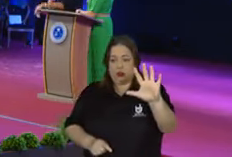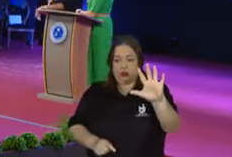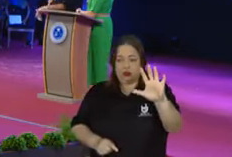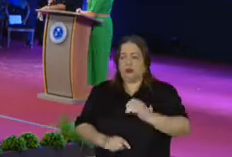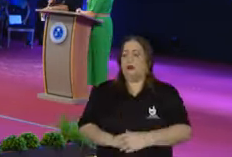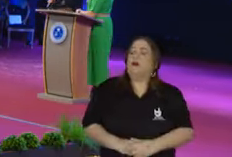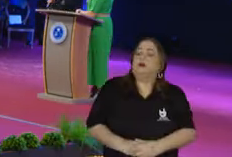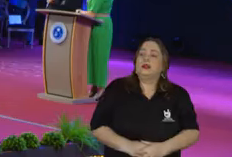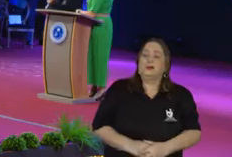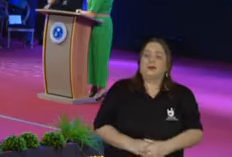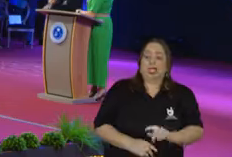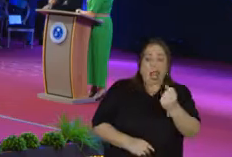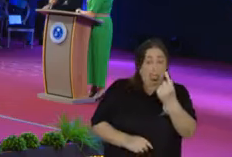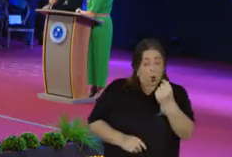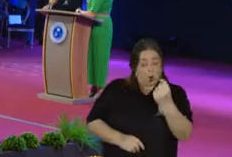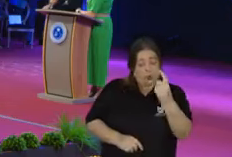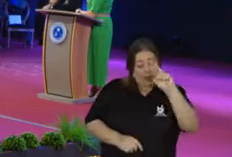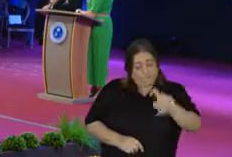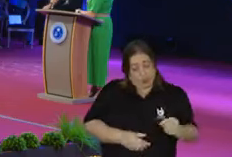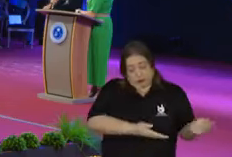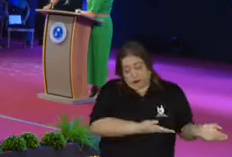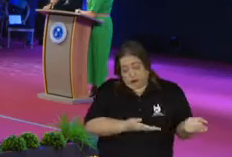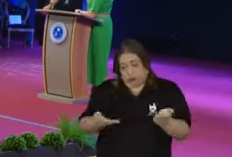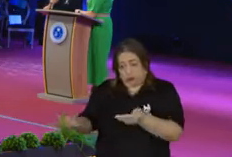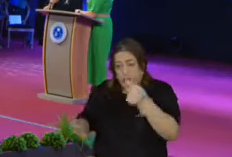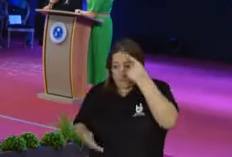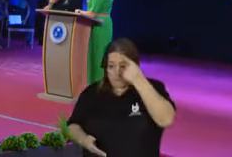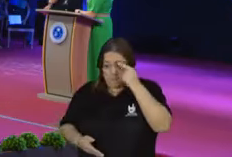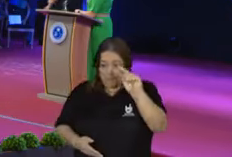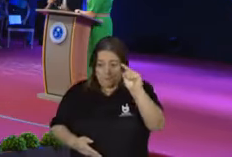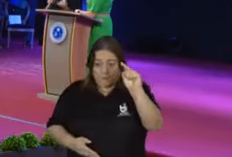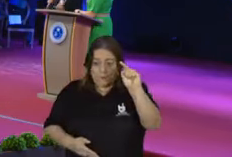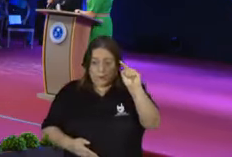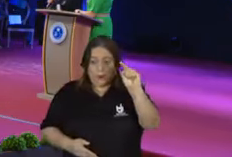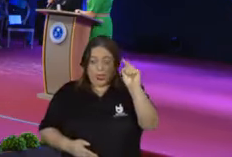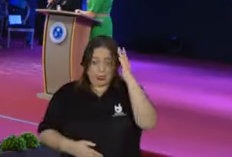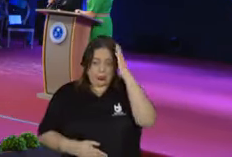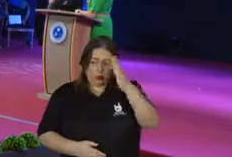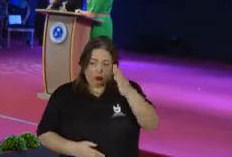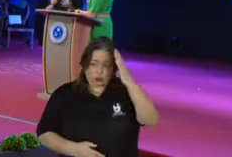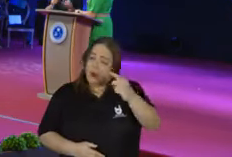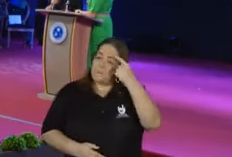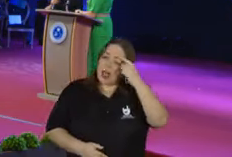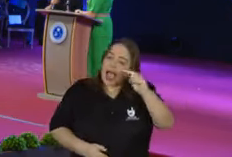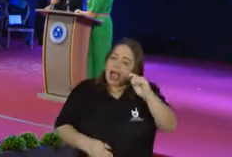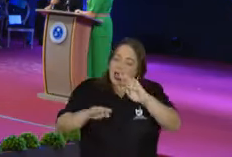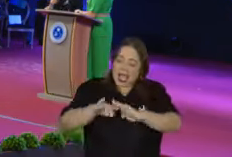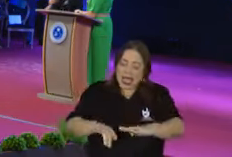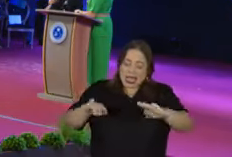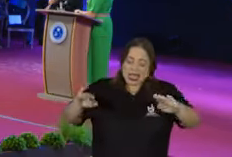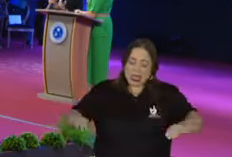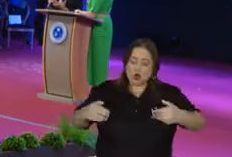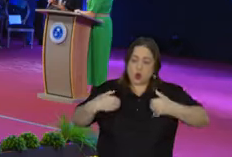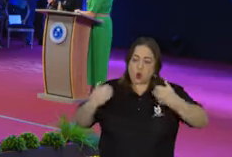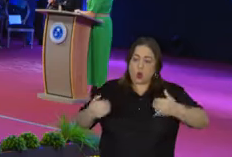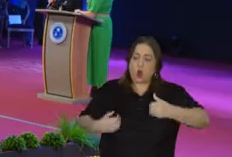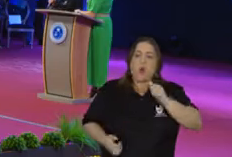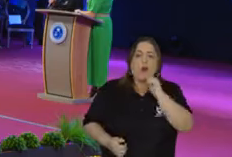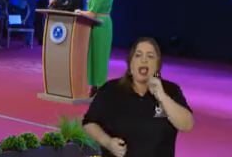11 tenemos que estar dentro del templo. Así que es tanto para niños, jóvenes